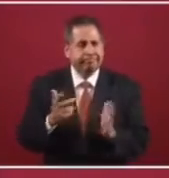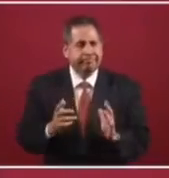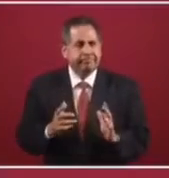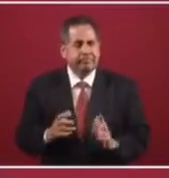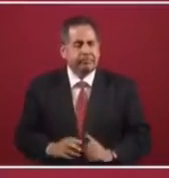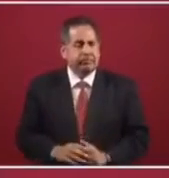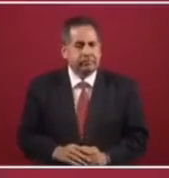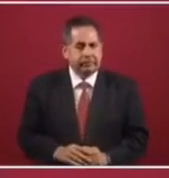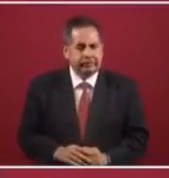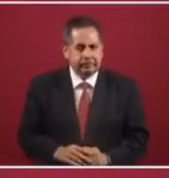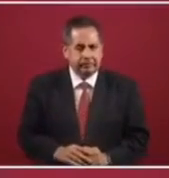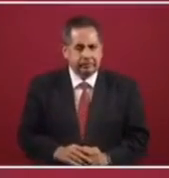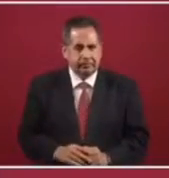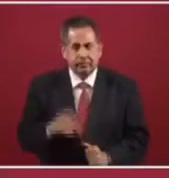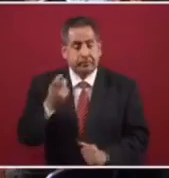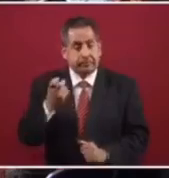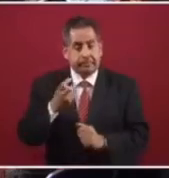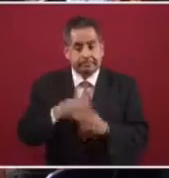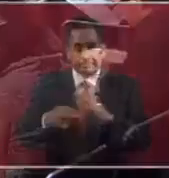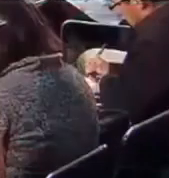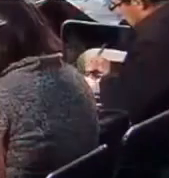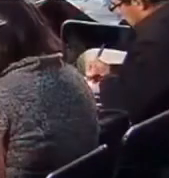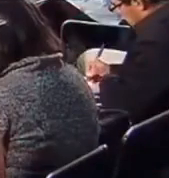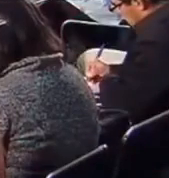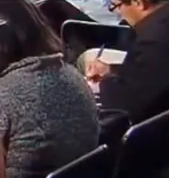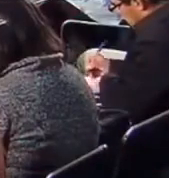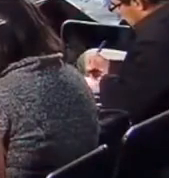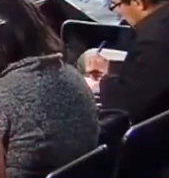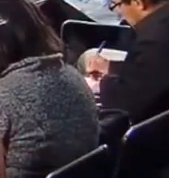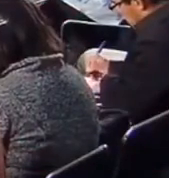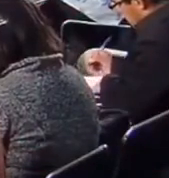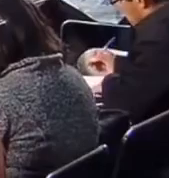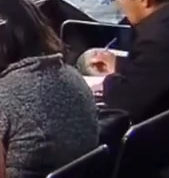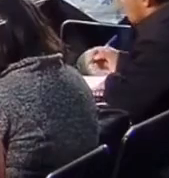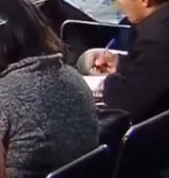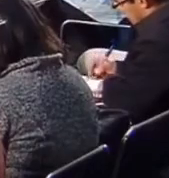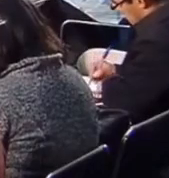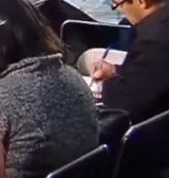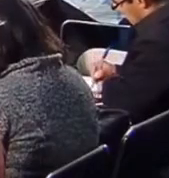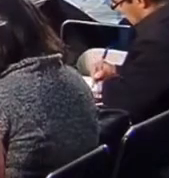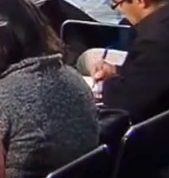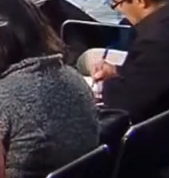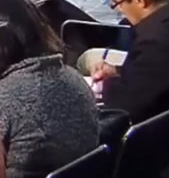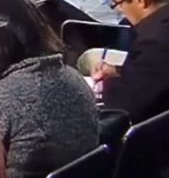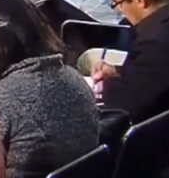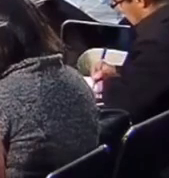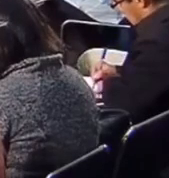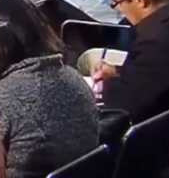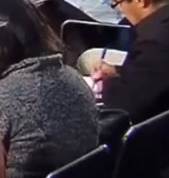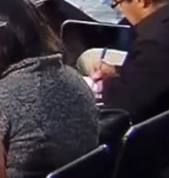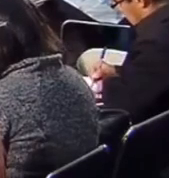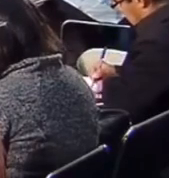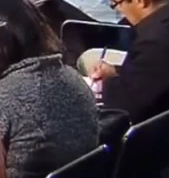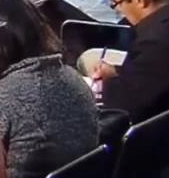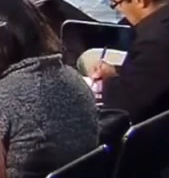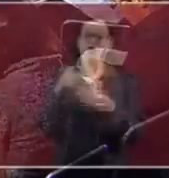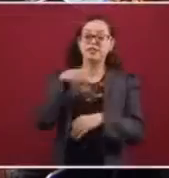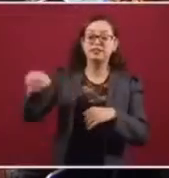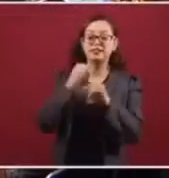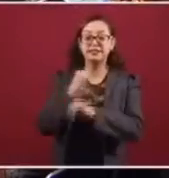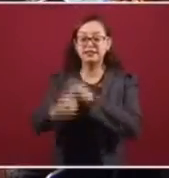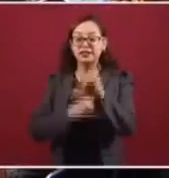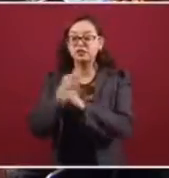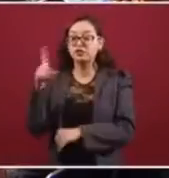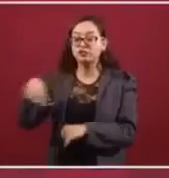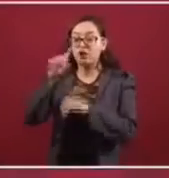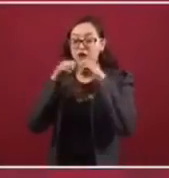neoliberal, que causó muchas desgracias en México. Todos esos organismos deberían de ofrecer